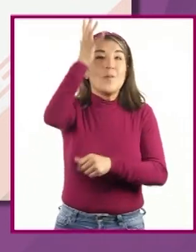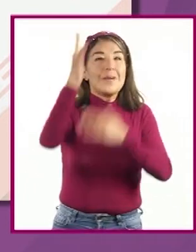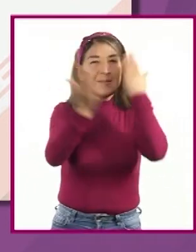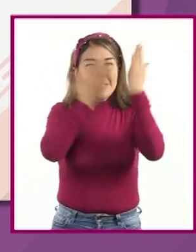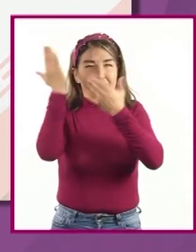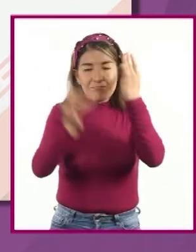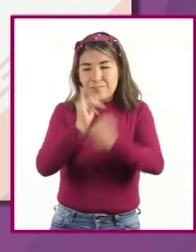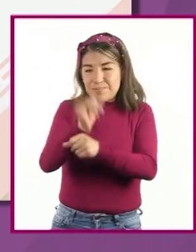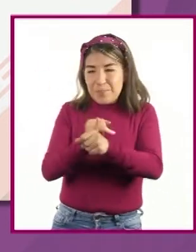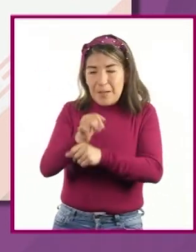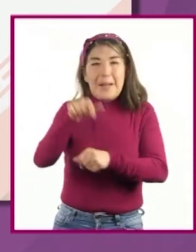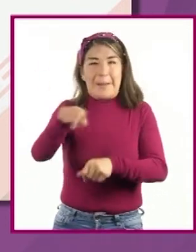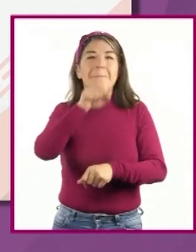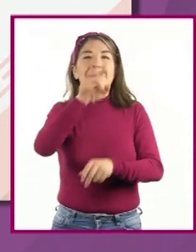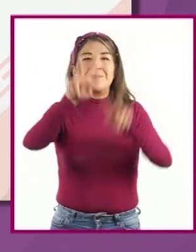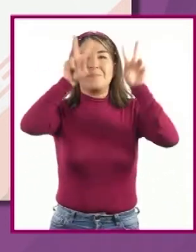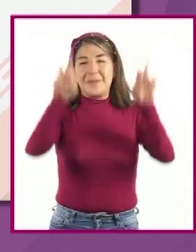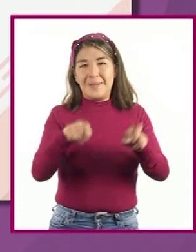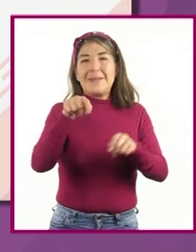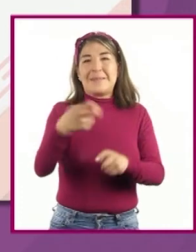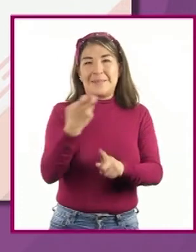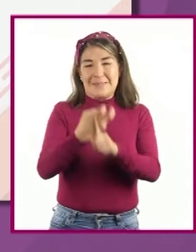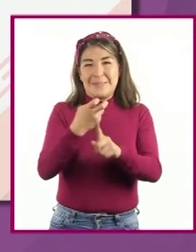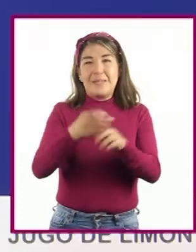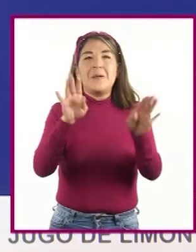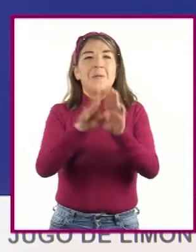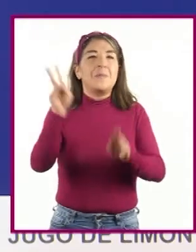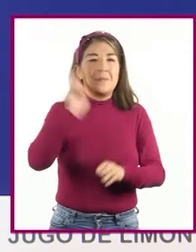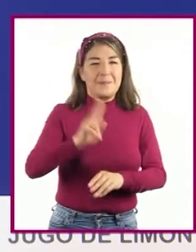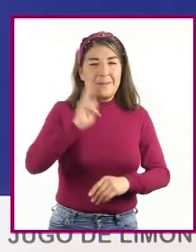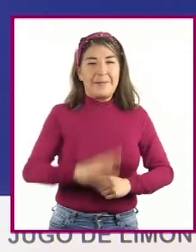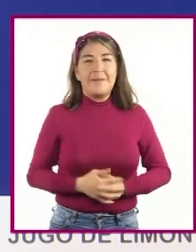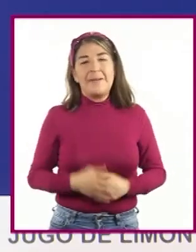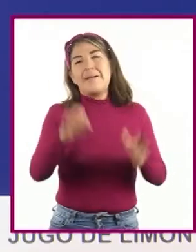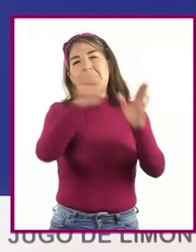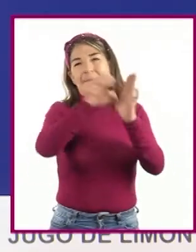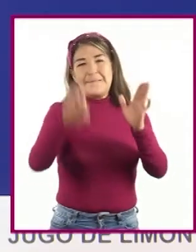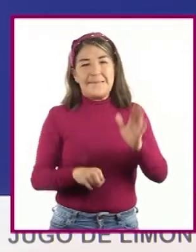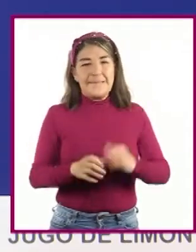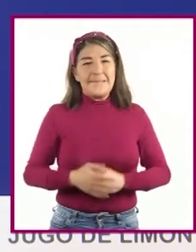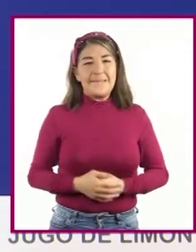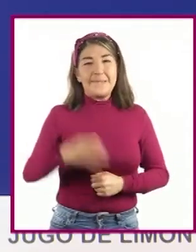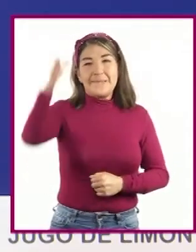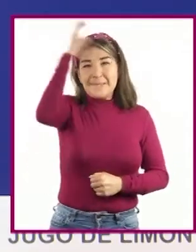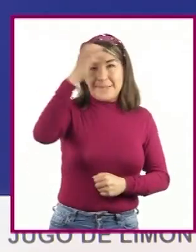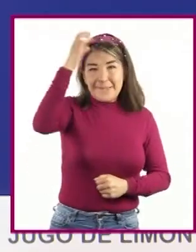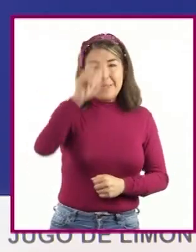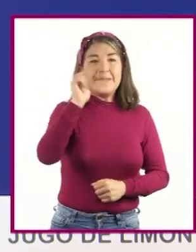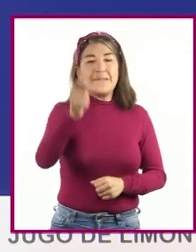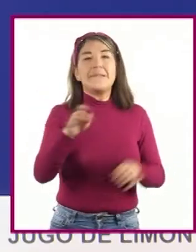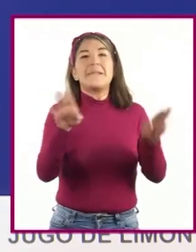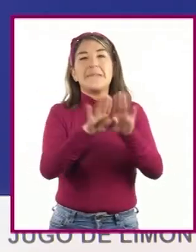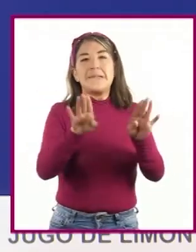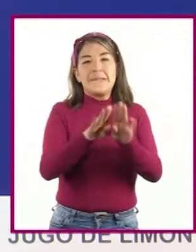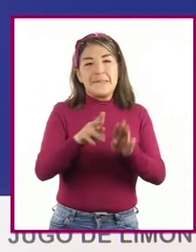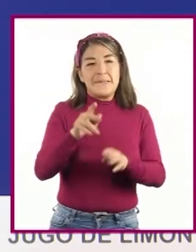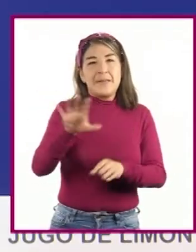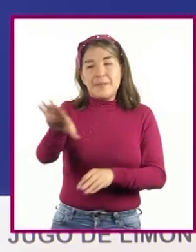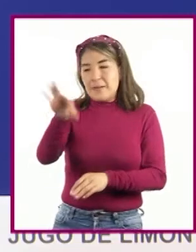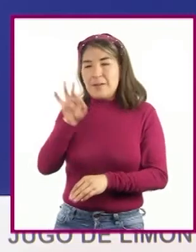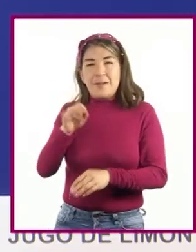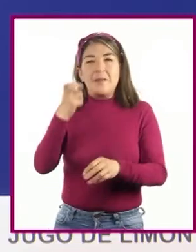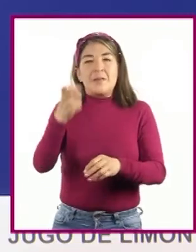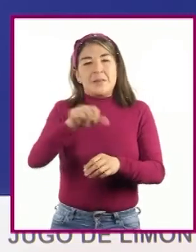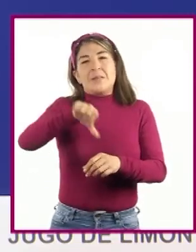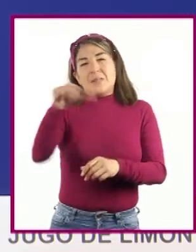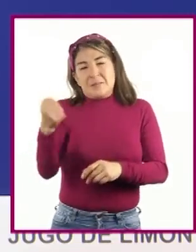que se interesen por el tema que se trató en el experimento. Por ejemplo, un científico puede recurrir al informe que